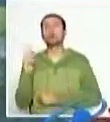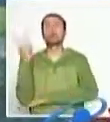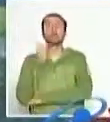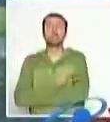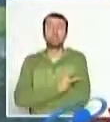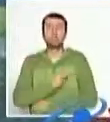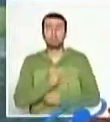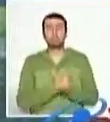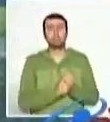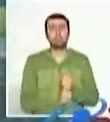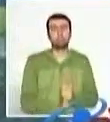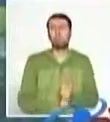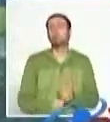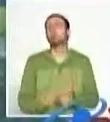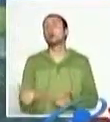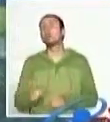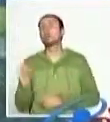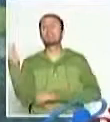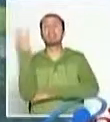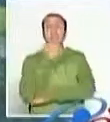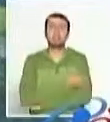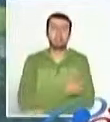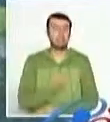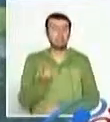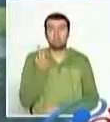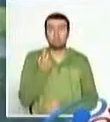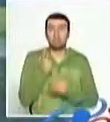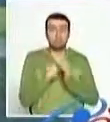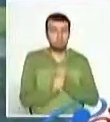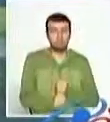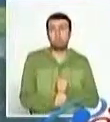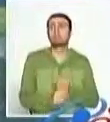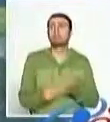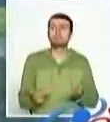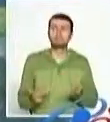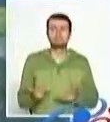estos síntomas mínimos de intestinales